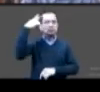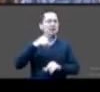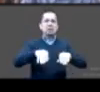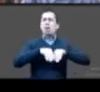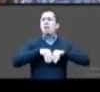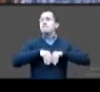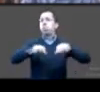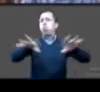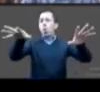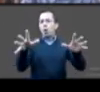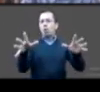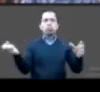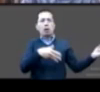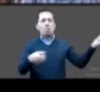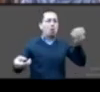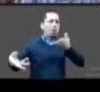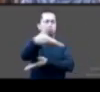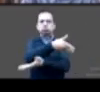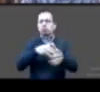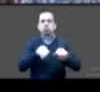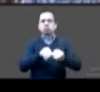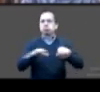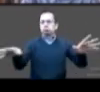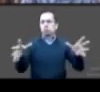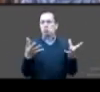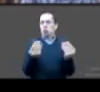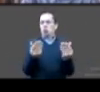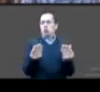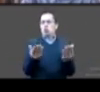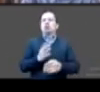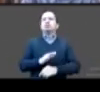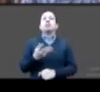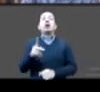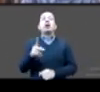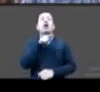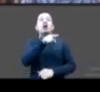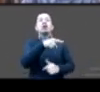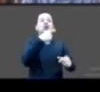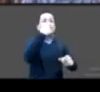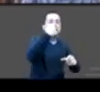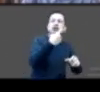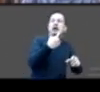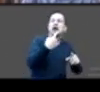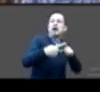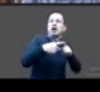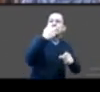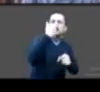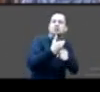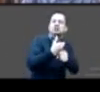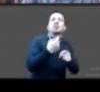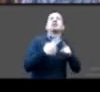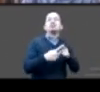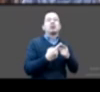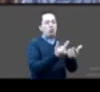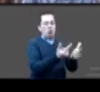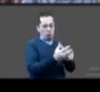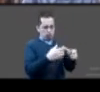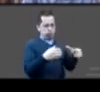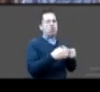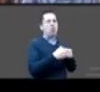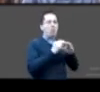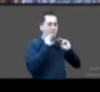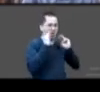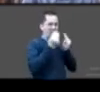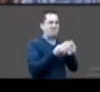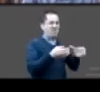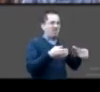hemos encontrado que hay detrás de esto, hay tanto grupos o personas, grupos criminales y personas que